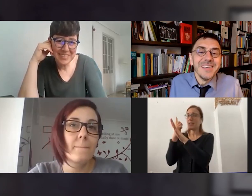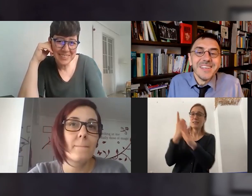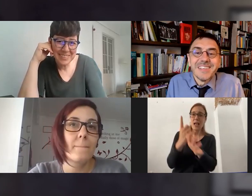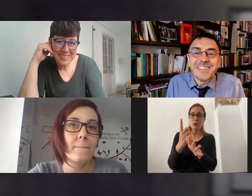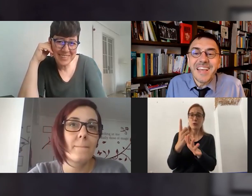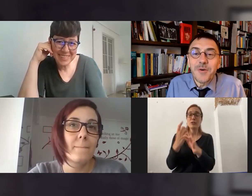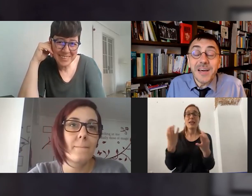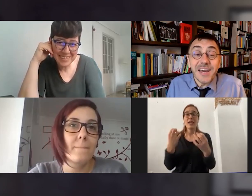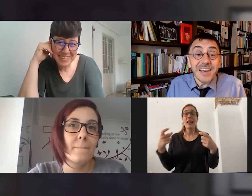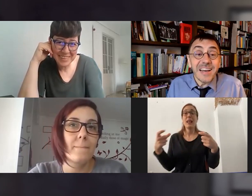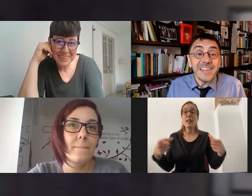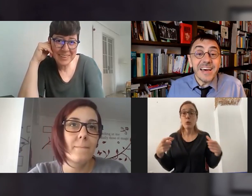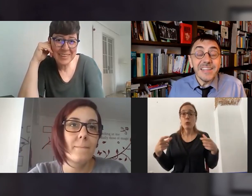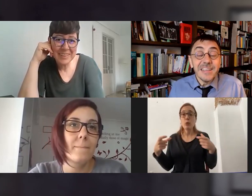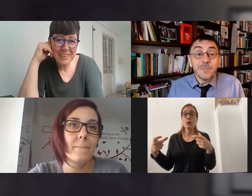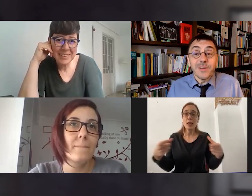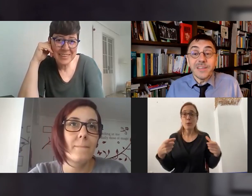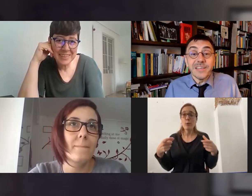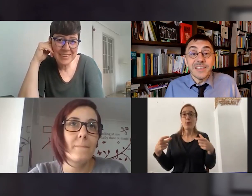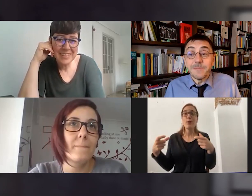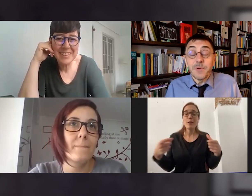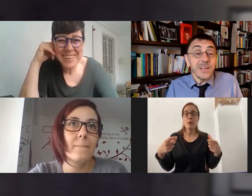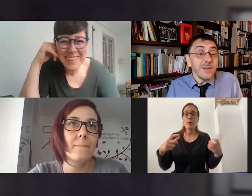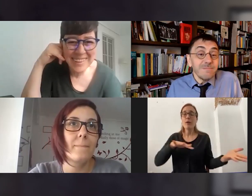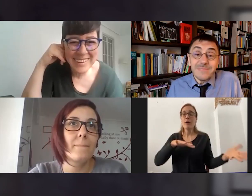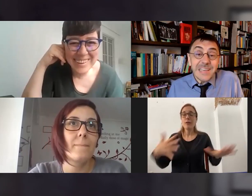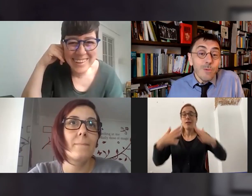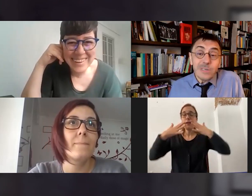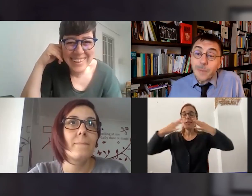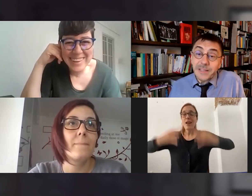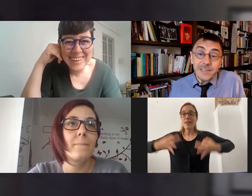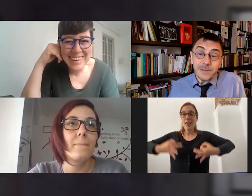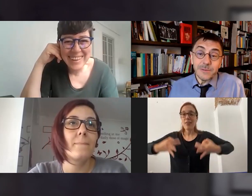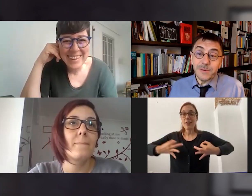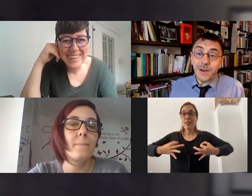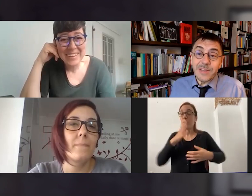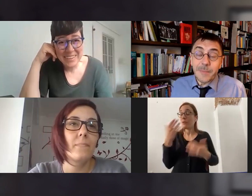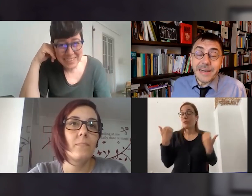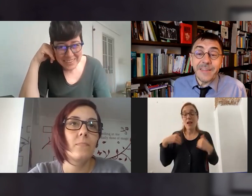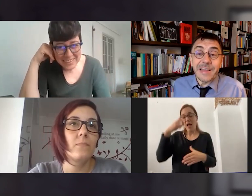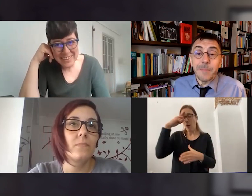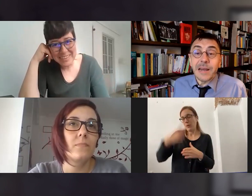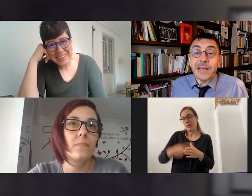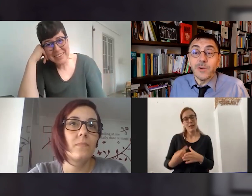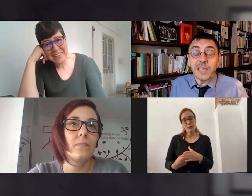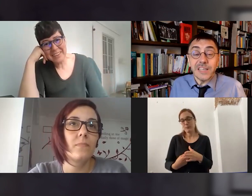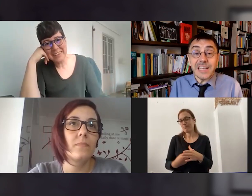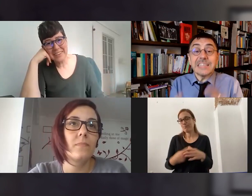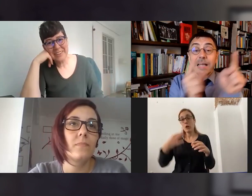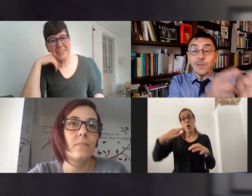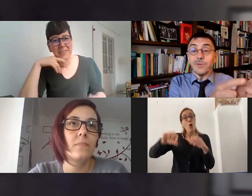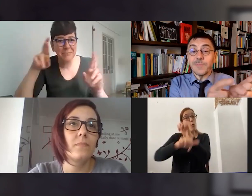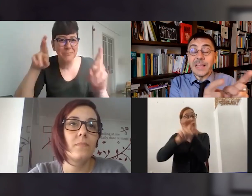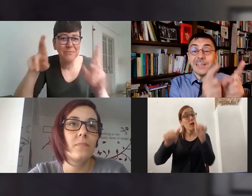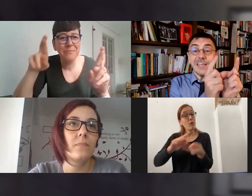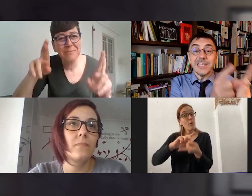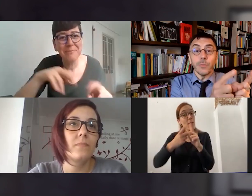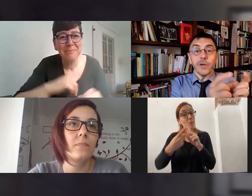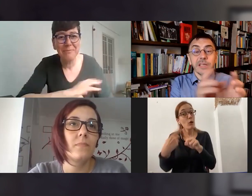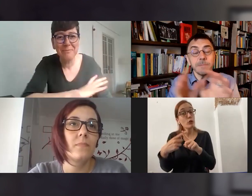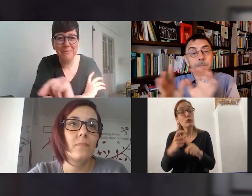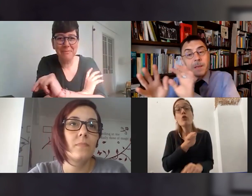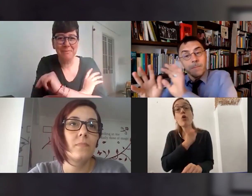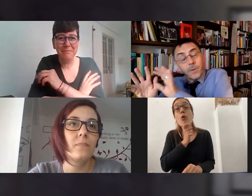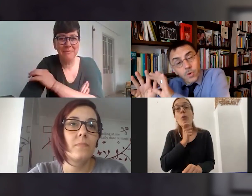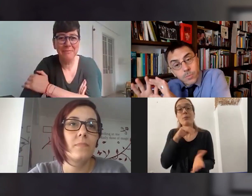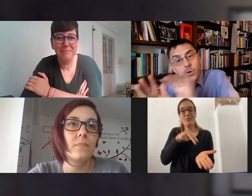círculos, sea una realidad, porque ya lo hemos aprendido, ¿no? La única manera de cambiar las cosas es estando en las